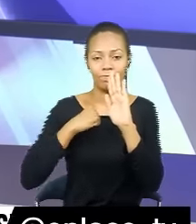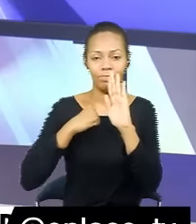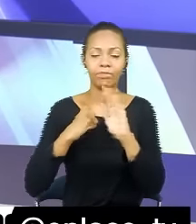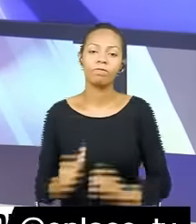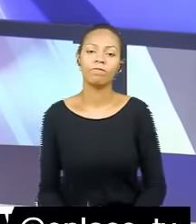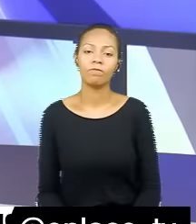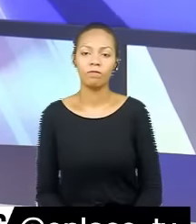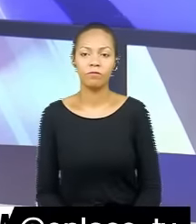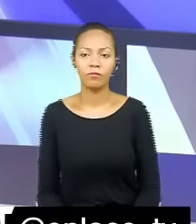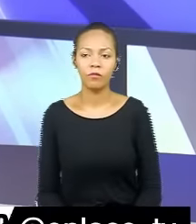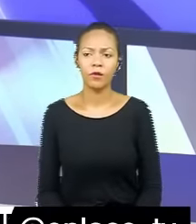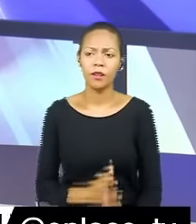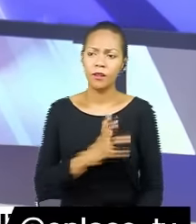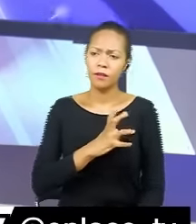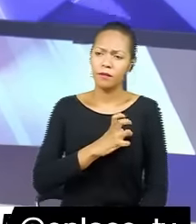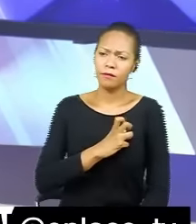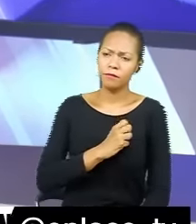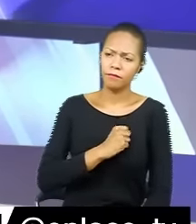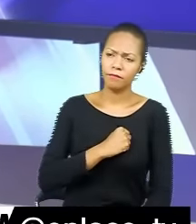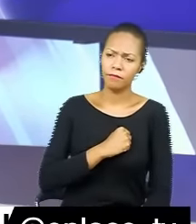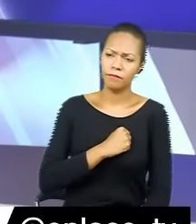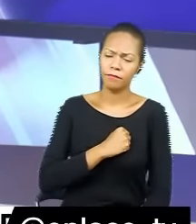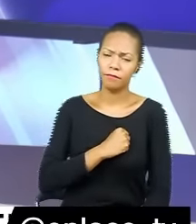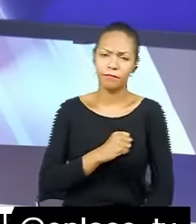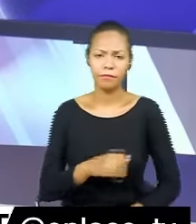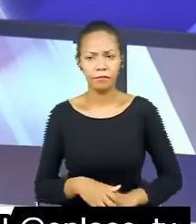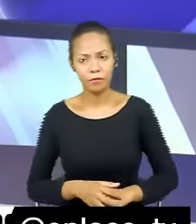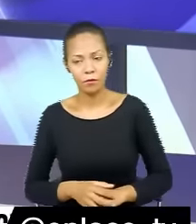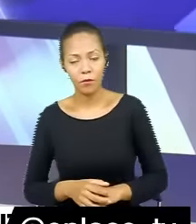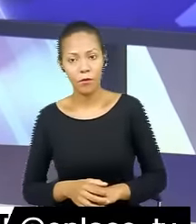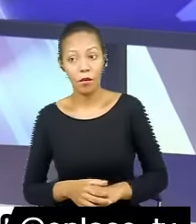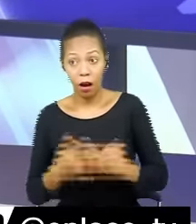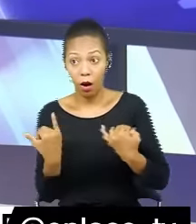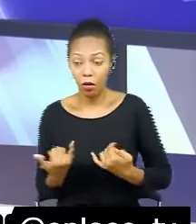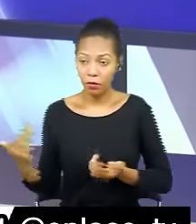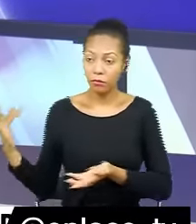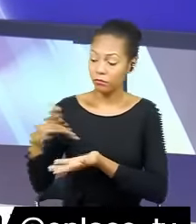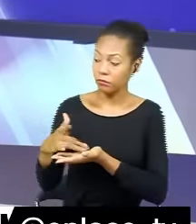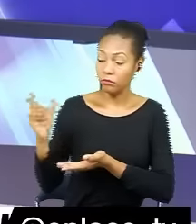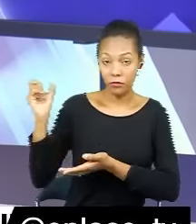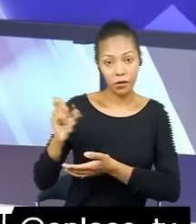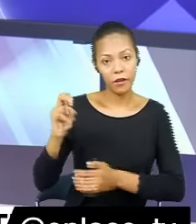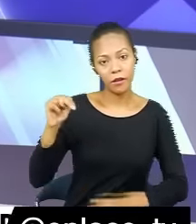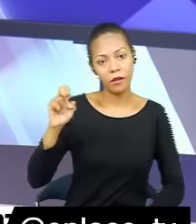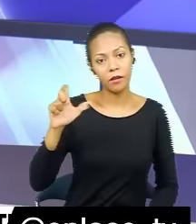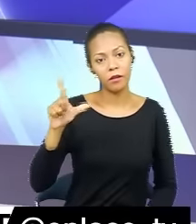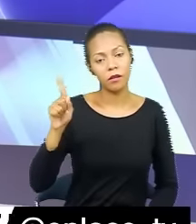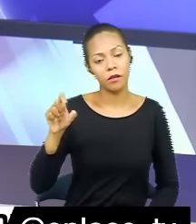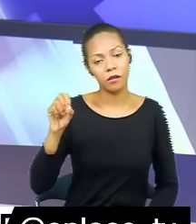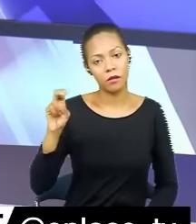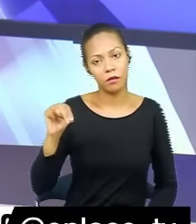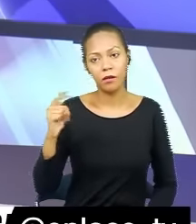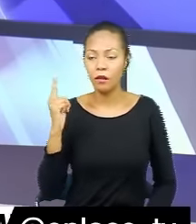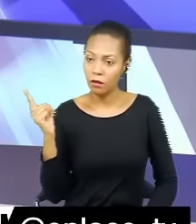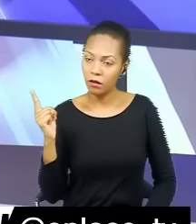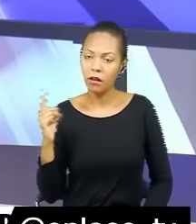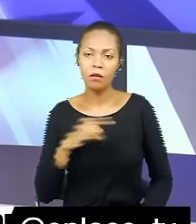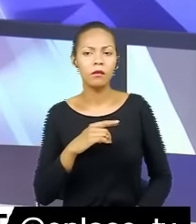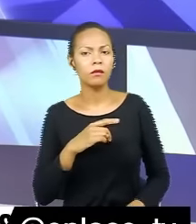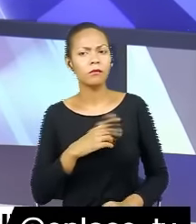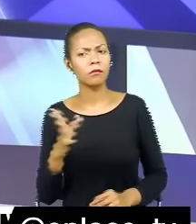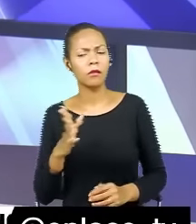Lamentable situación. Y en el set de Enlace Noticias en este momento se encuentra Nelson Mesa, representante de la IPS Hasalud. Él es el